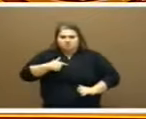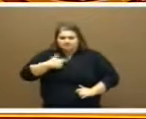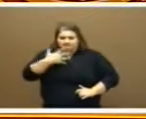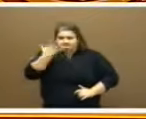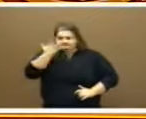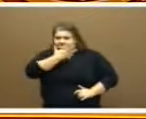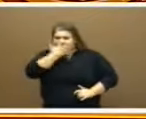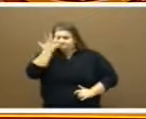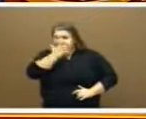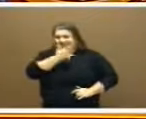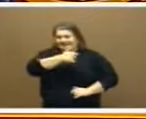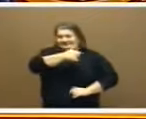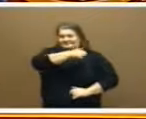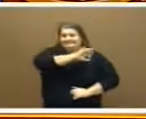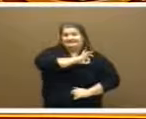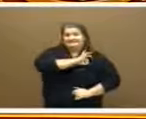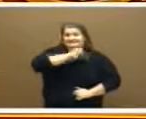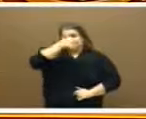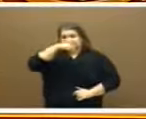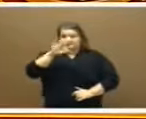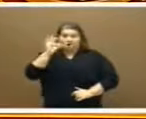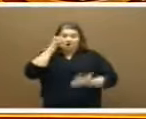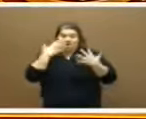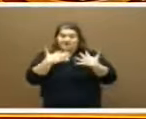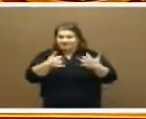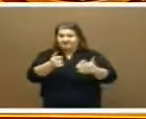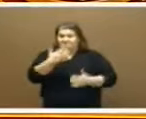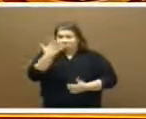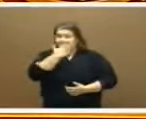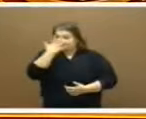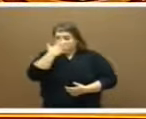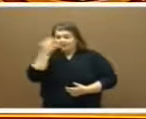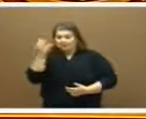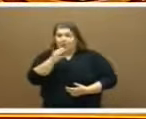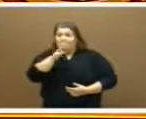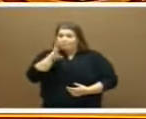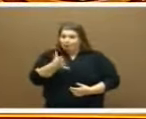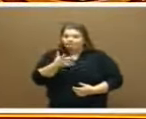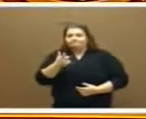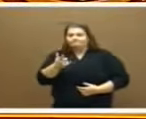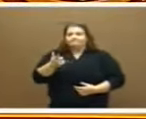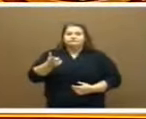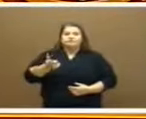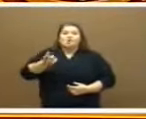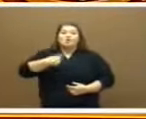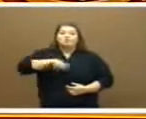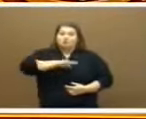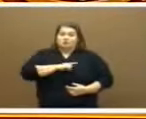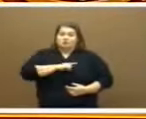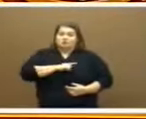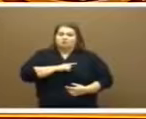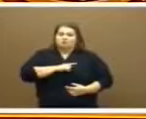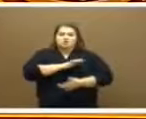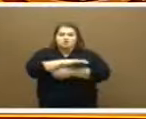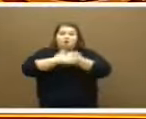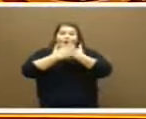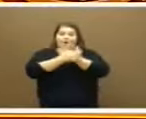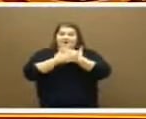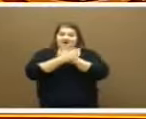sospecha, queridos y queridas señorías. Por tanto, en nuestras manos está, en las manos del